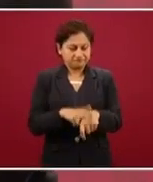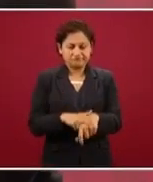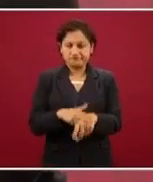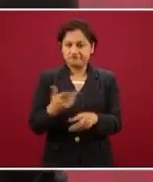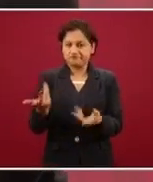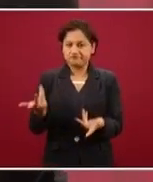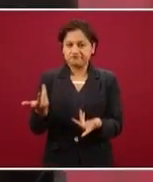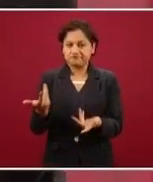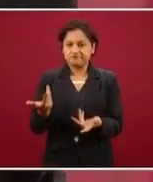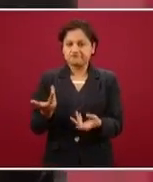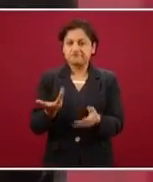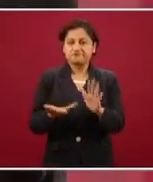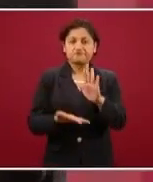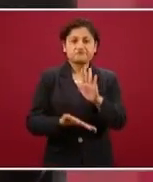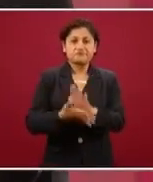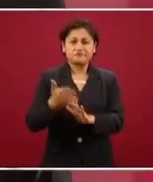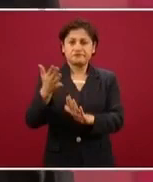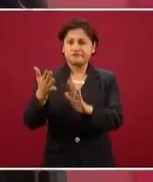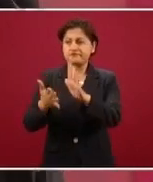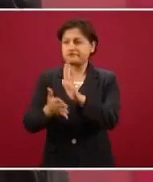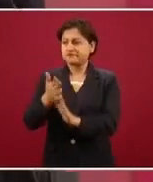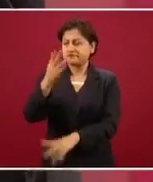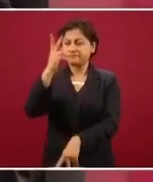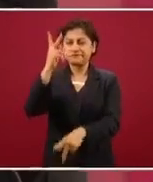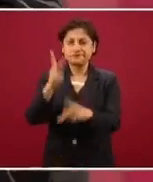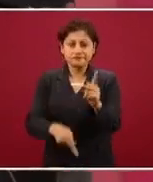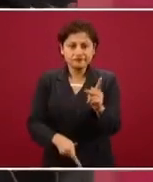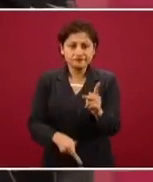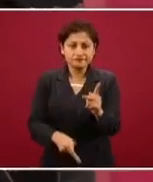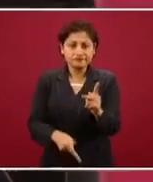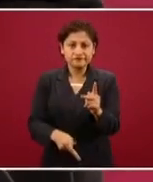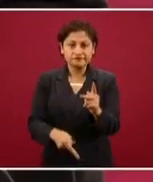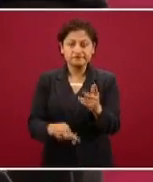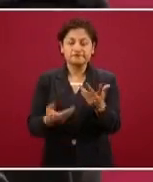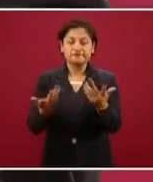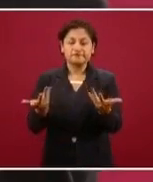a medias. Ya vamos a